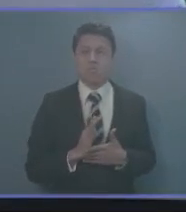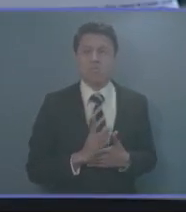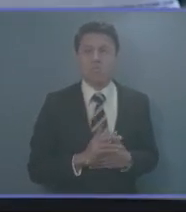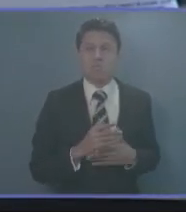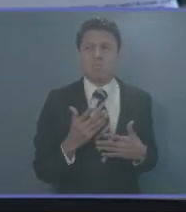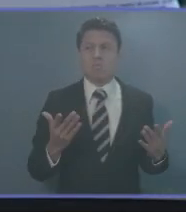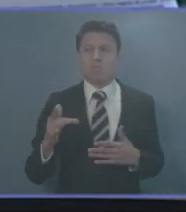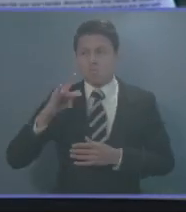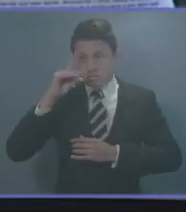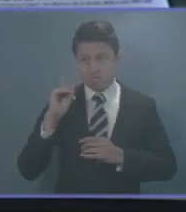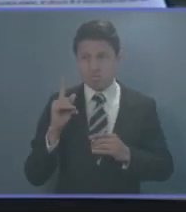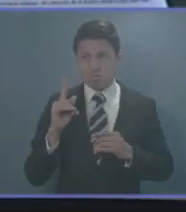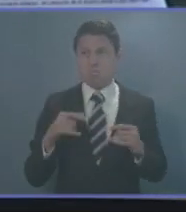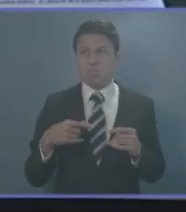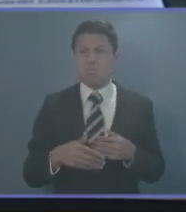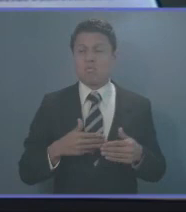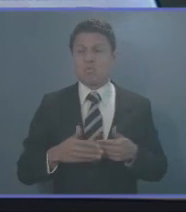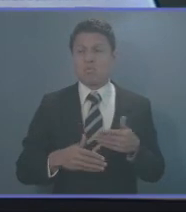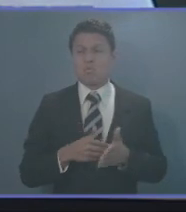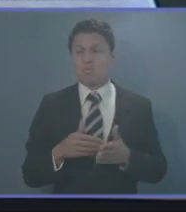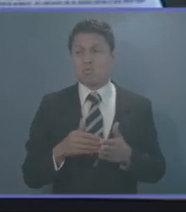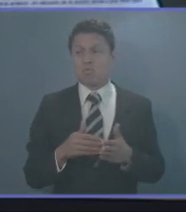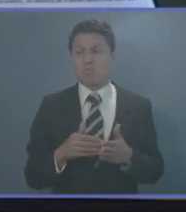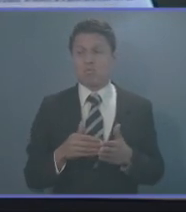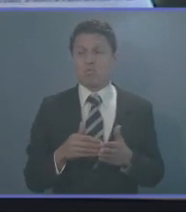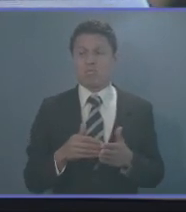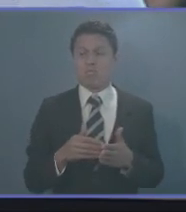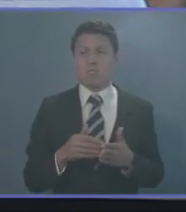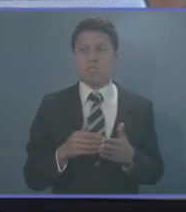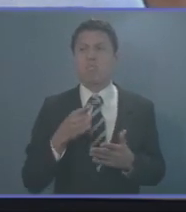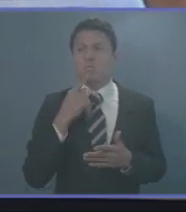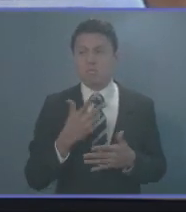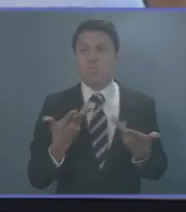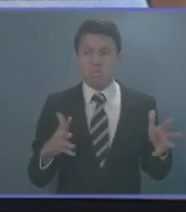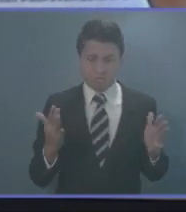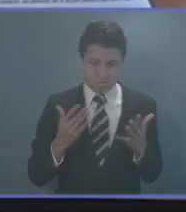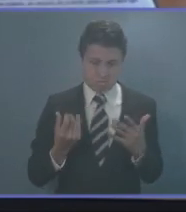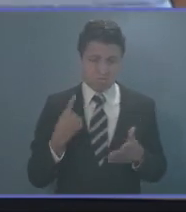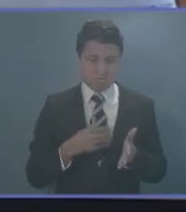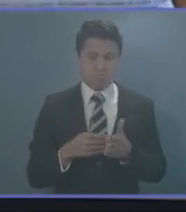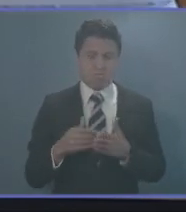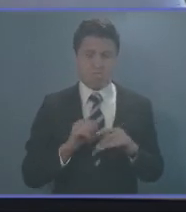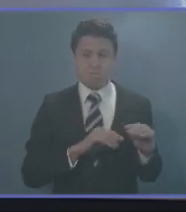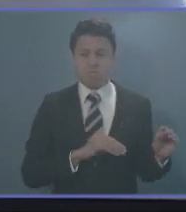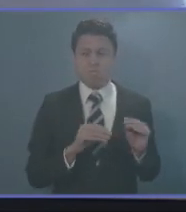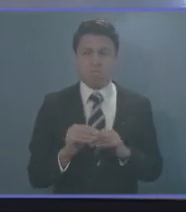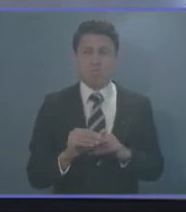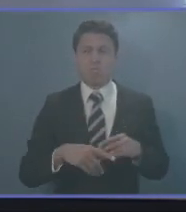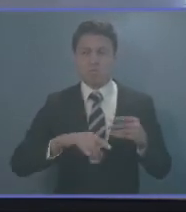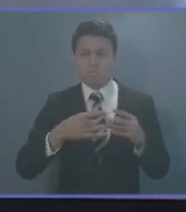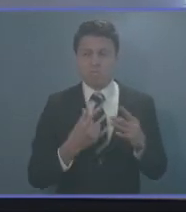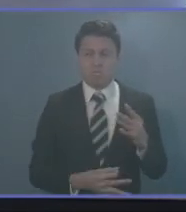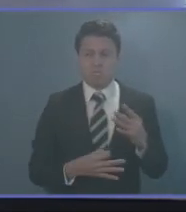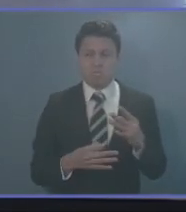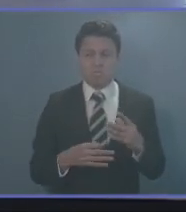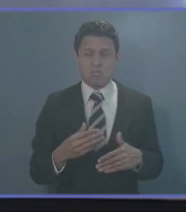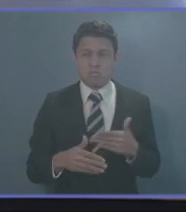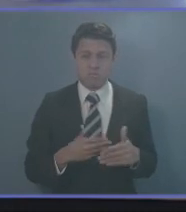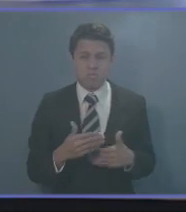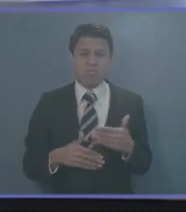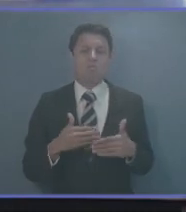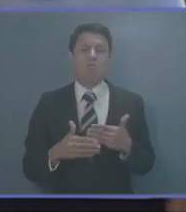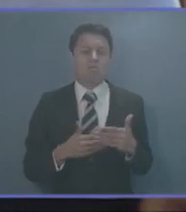actuaciones y etapas en trámite y los plazos que hubieren iniciado bajo la vigencia de la ley